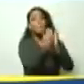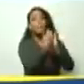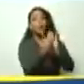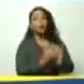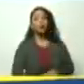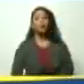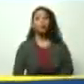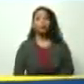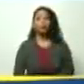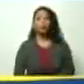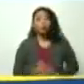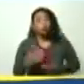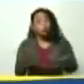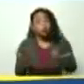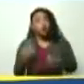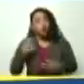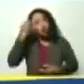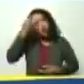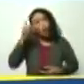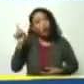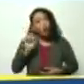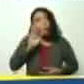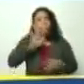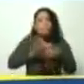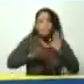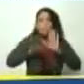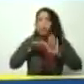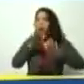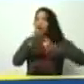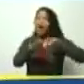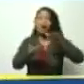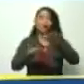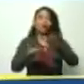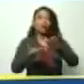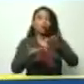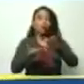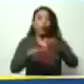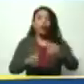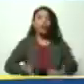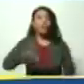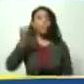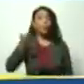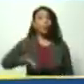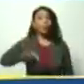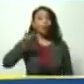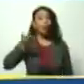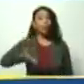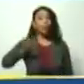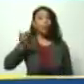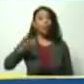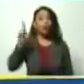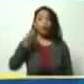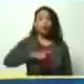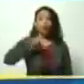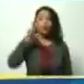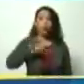así que creo que ha sido un paso estelar necesario